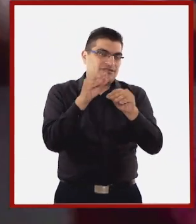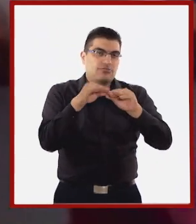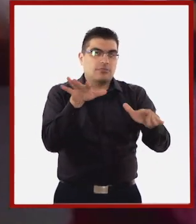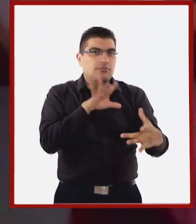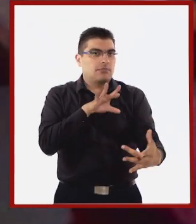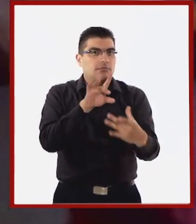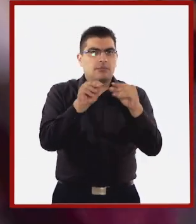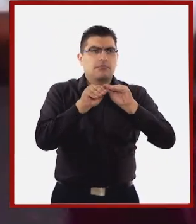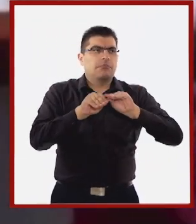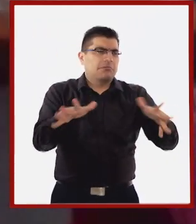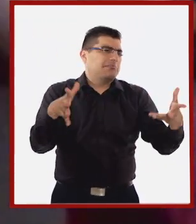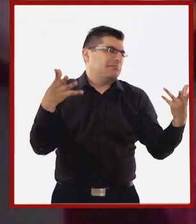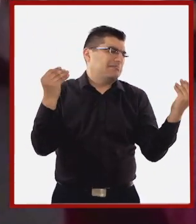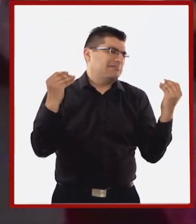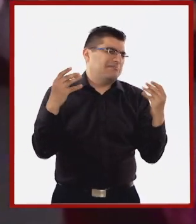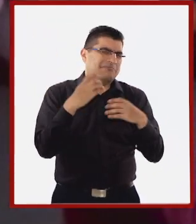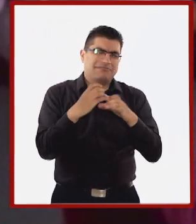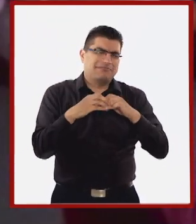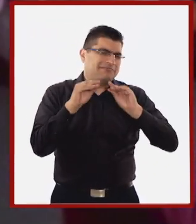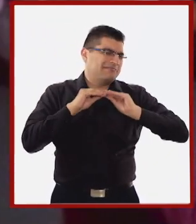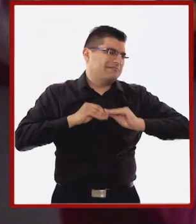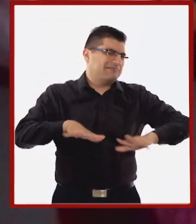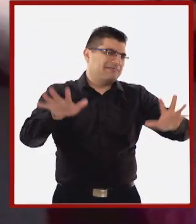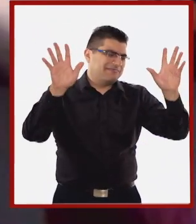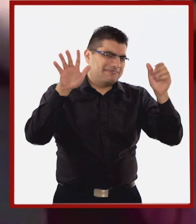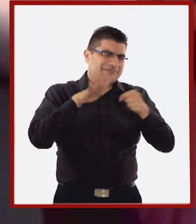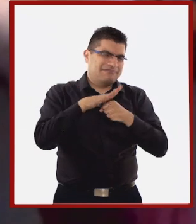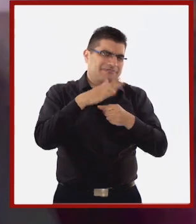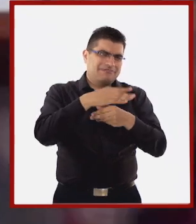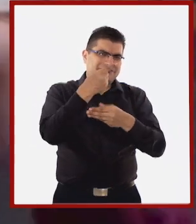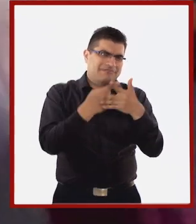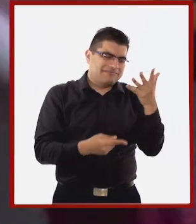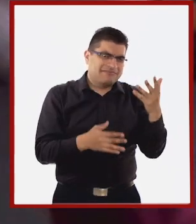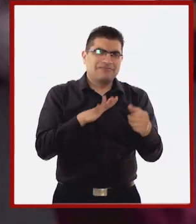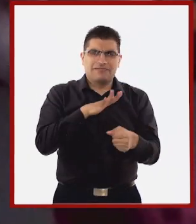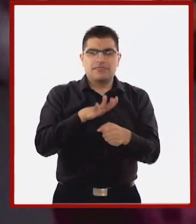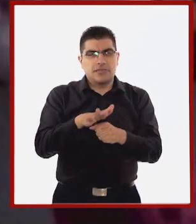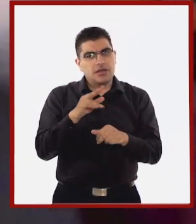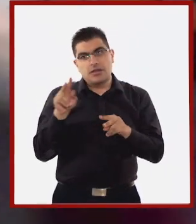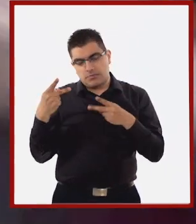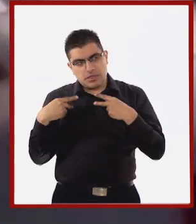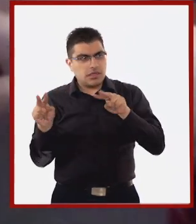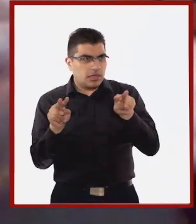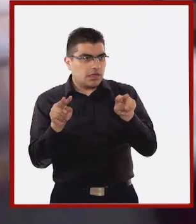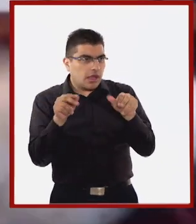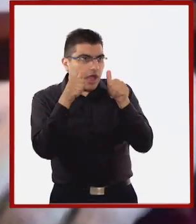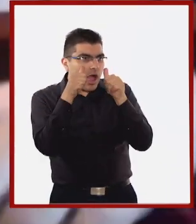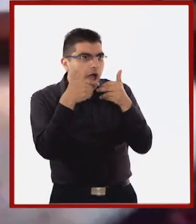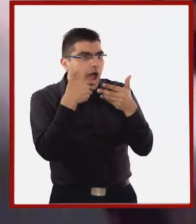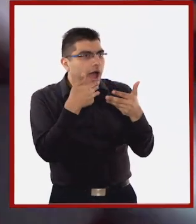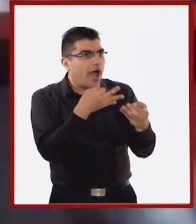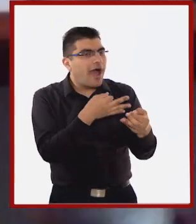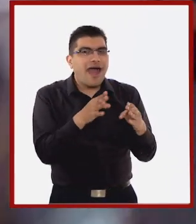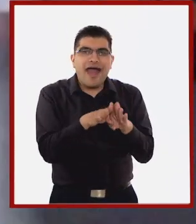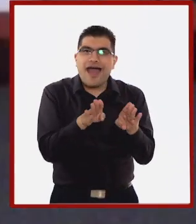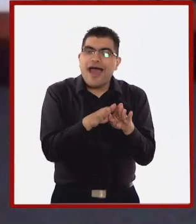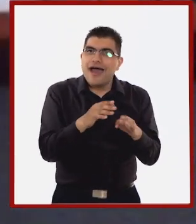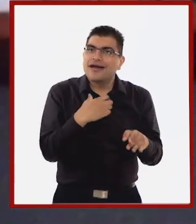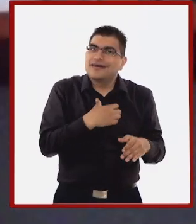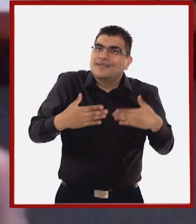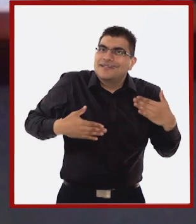alcanzar muchas más opciones que pueden resultar muy atractivas y sobre todo muy gozosas, ¿no?